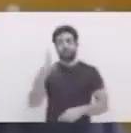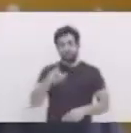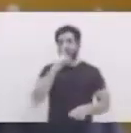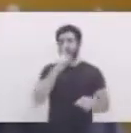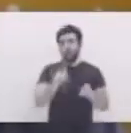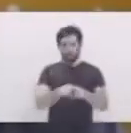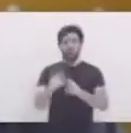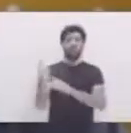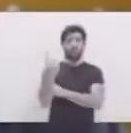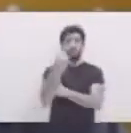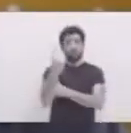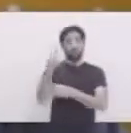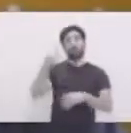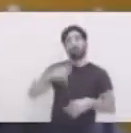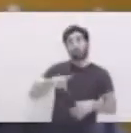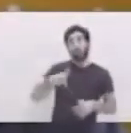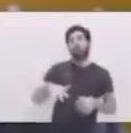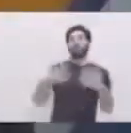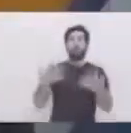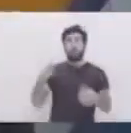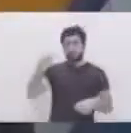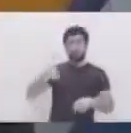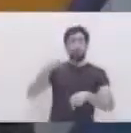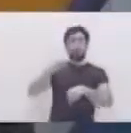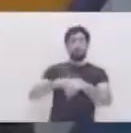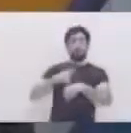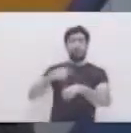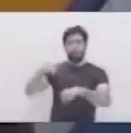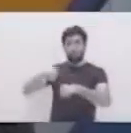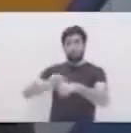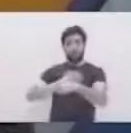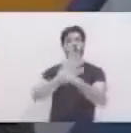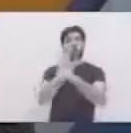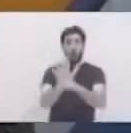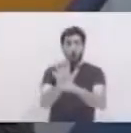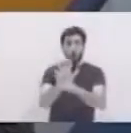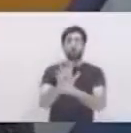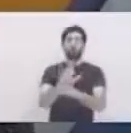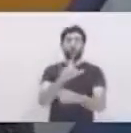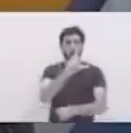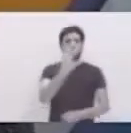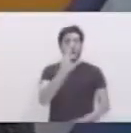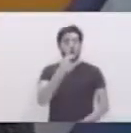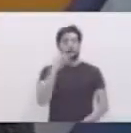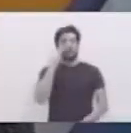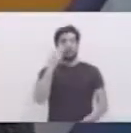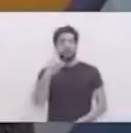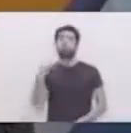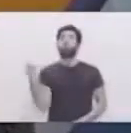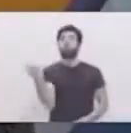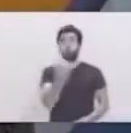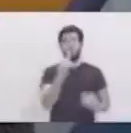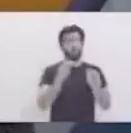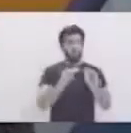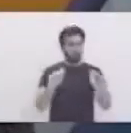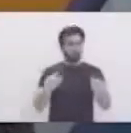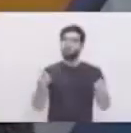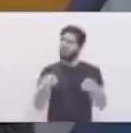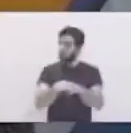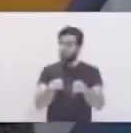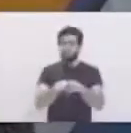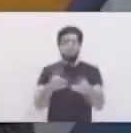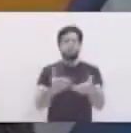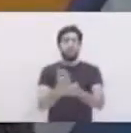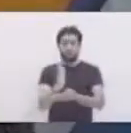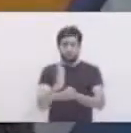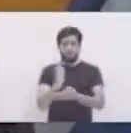momento y siempre. Eso significa que también ahora, y en esta época de COVID, también todos los niños siguen teniendo sus derechos. Derecho a la